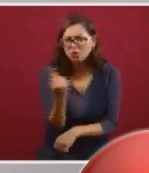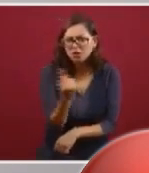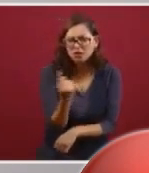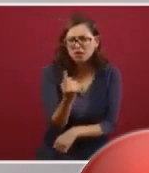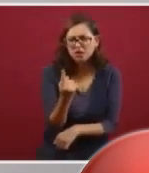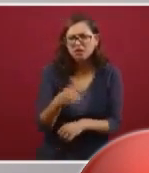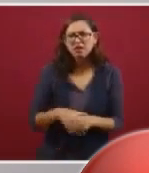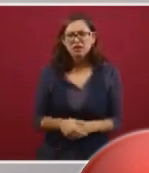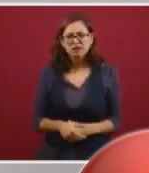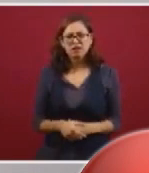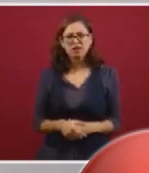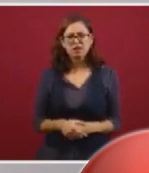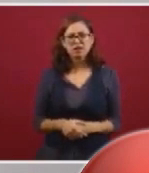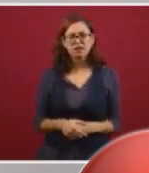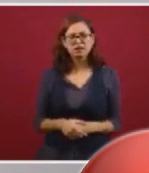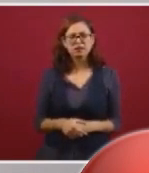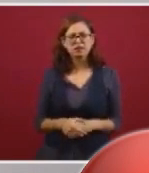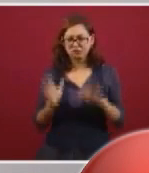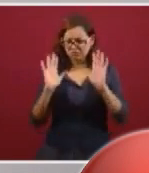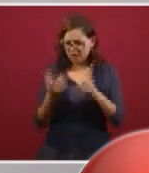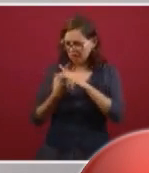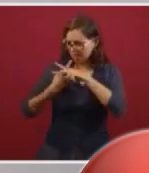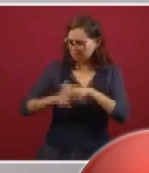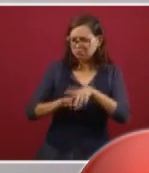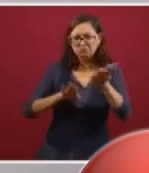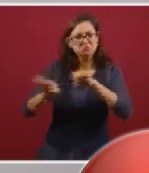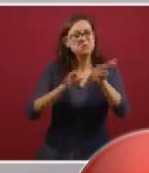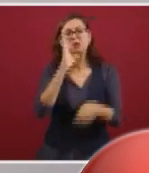Empezar a trabajar como maestro.